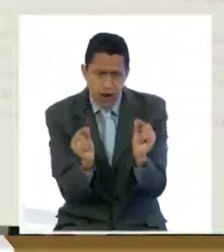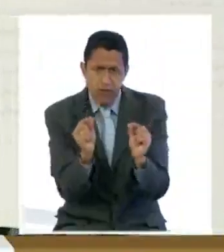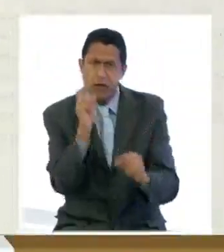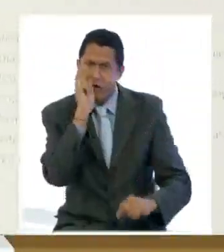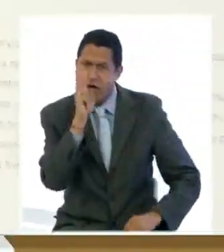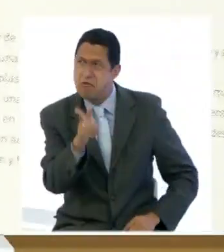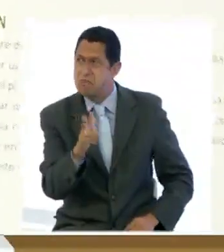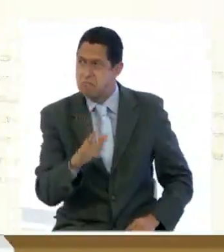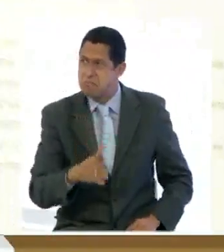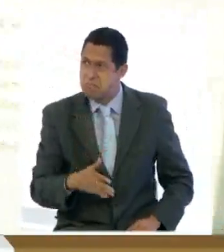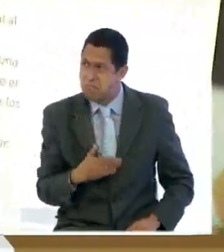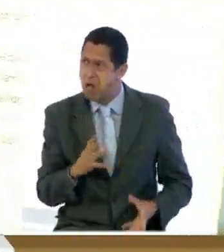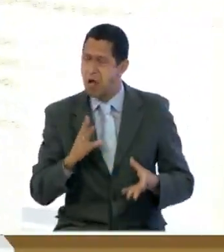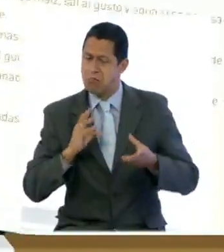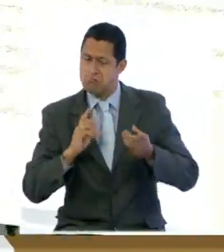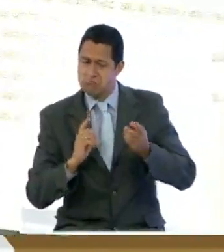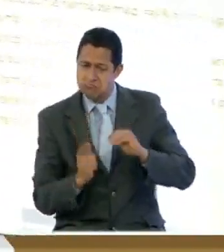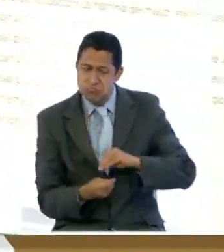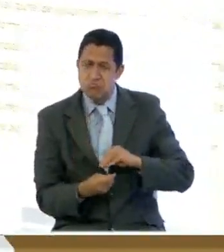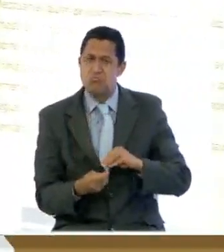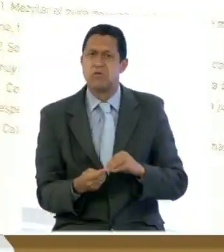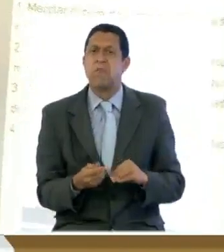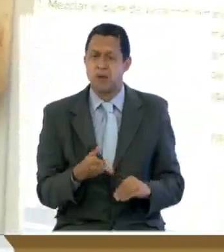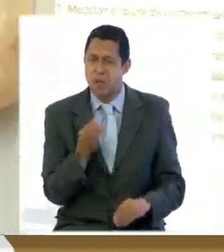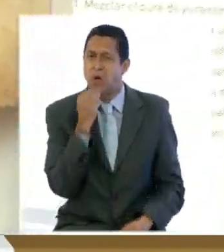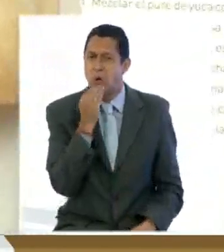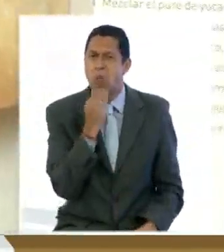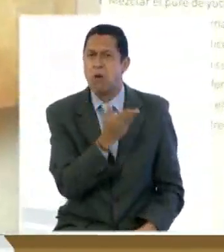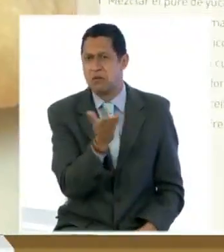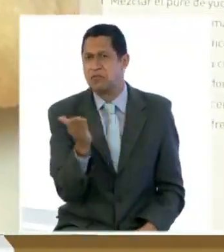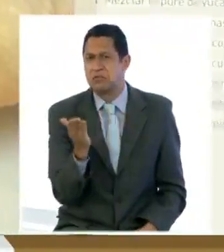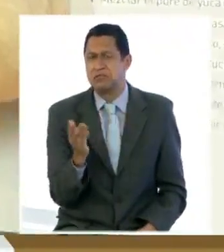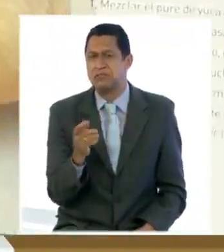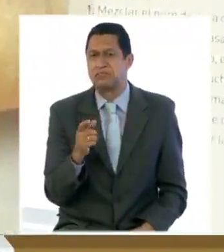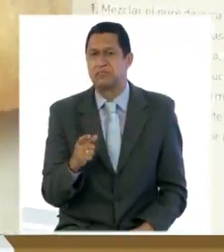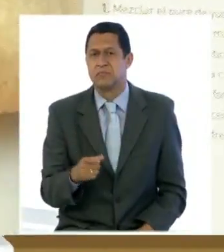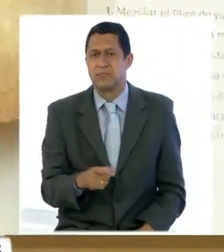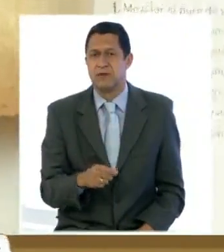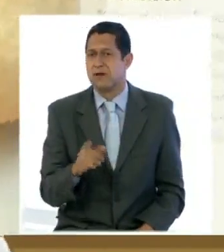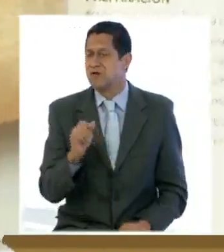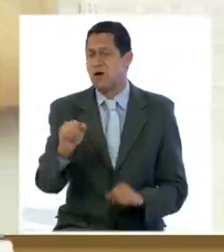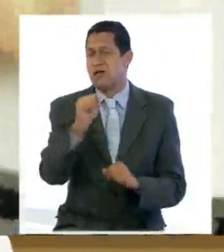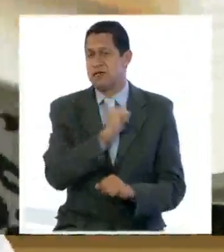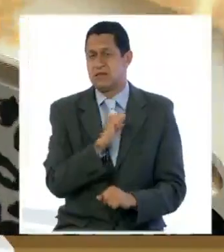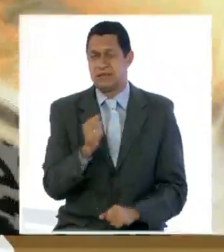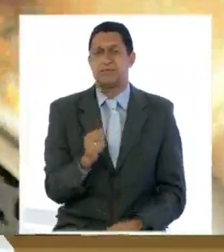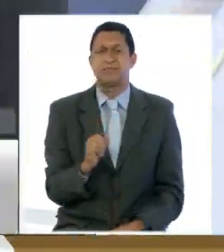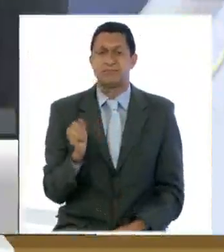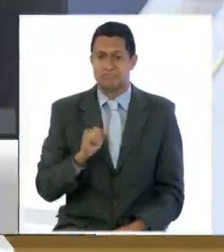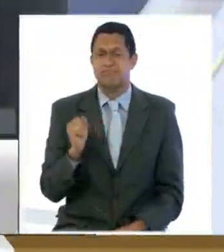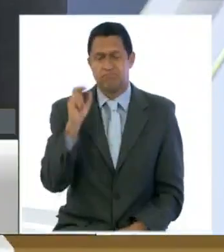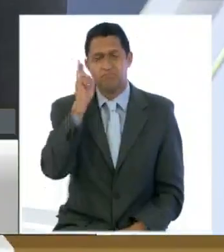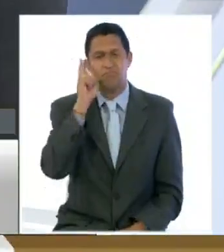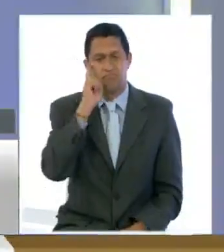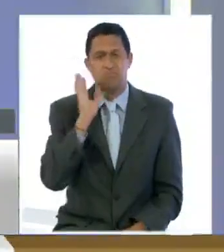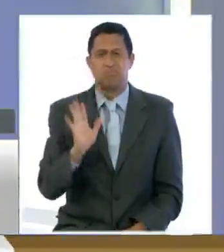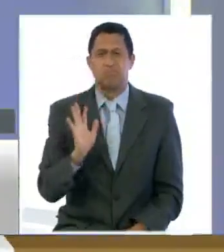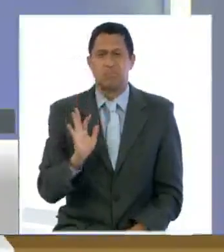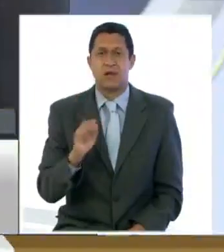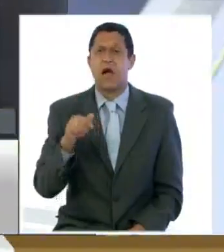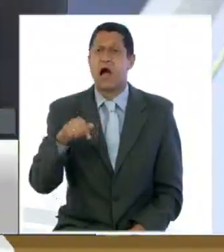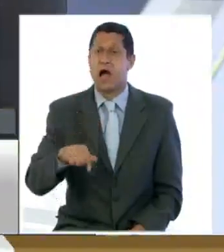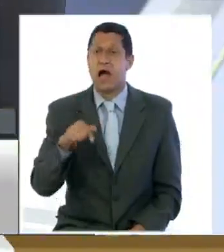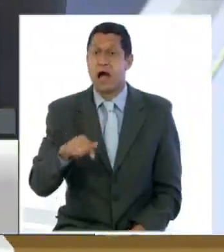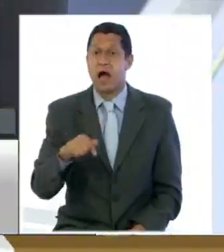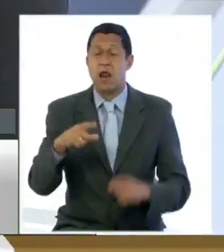empanadas que se pueden adaptar y pueden comerse, en este caso, las personas que son intolerantes o son celíacas. Exactamente. Y ahorita